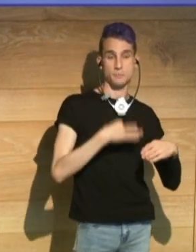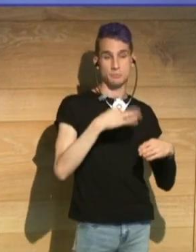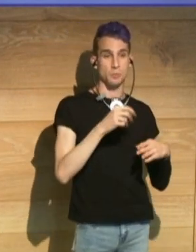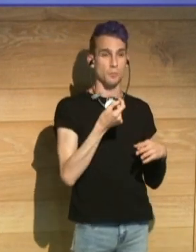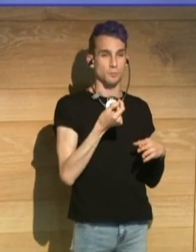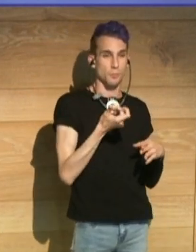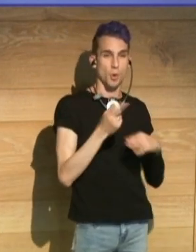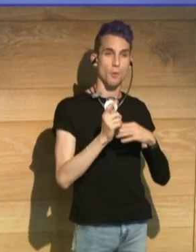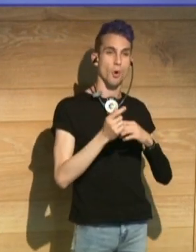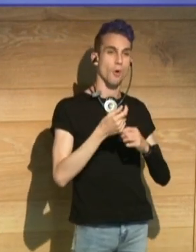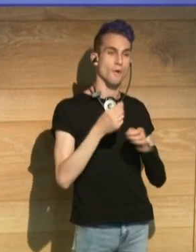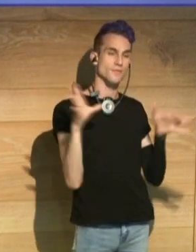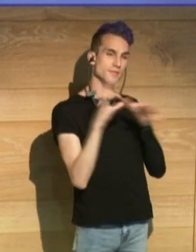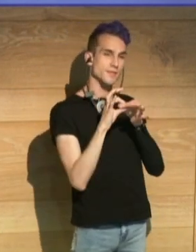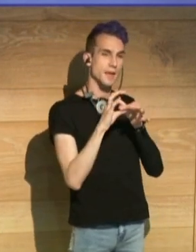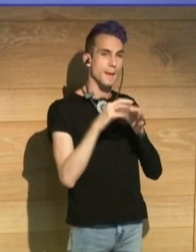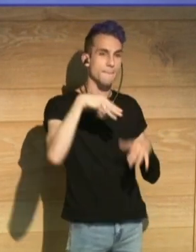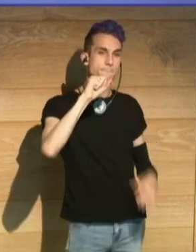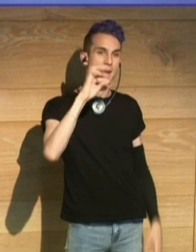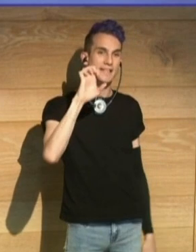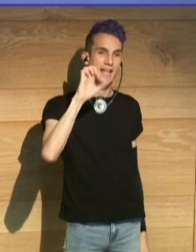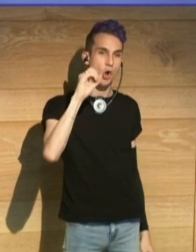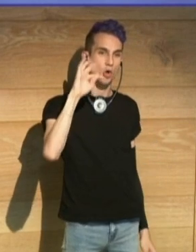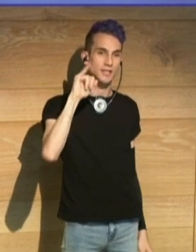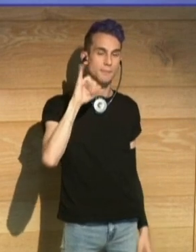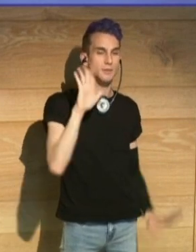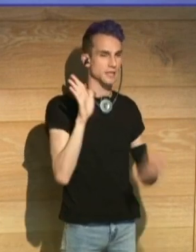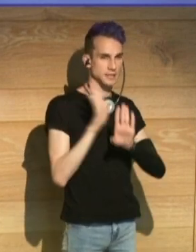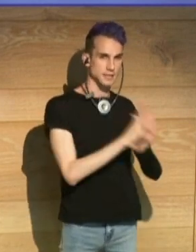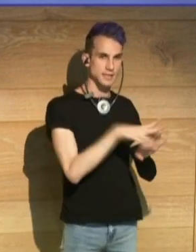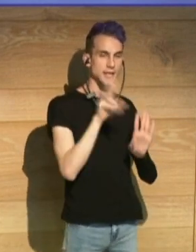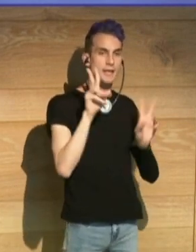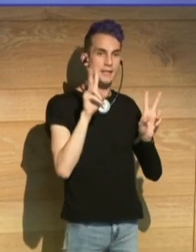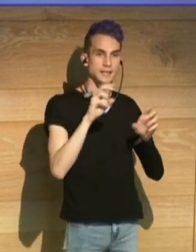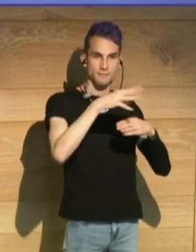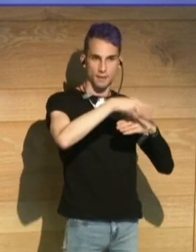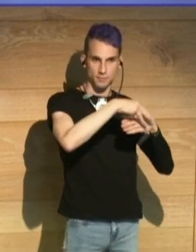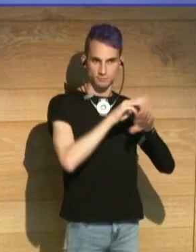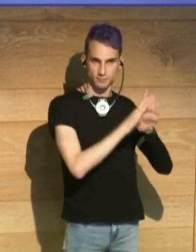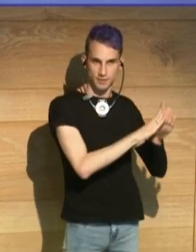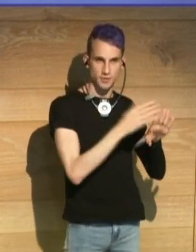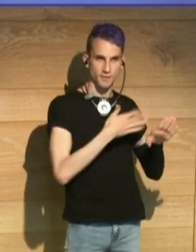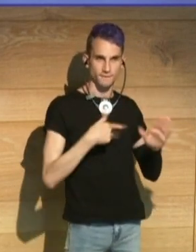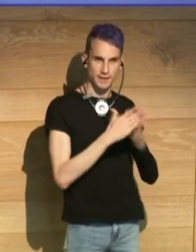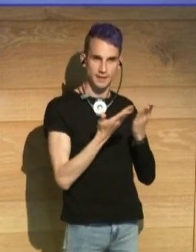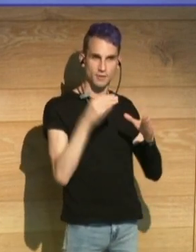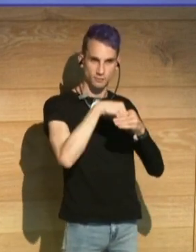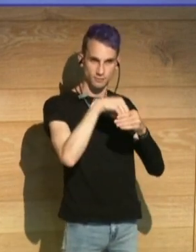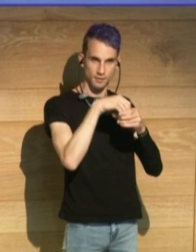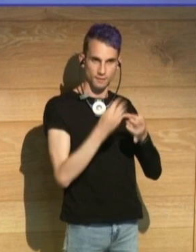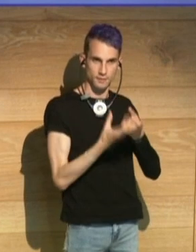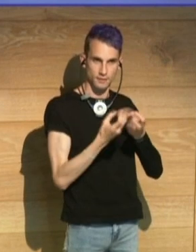empezar planteándole cuestiones de la portada para que ya fuéramos introduciéndonos en el contenido del libro, que es de lo que queremos hablar. Estamos aquí en